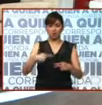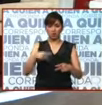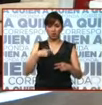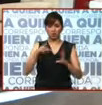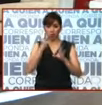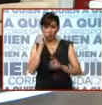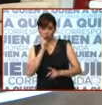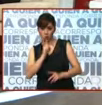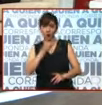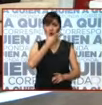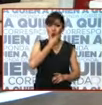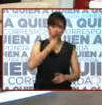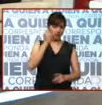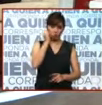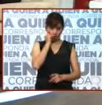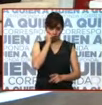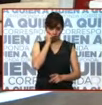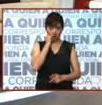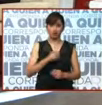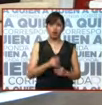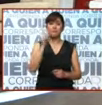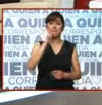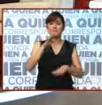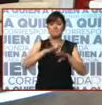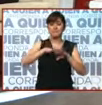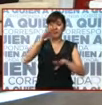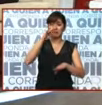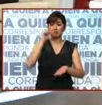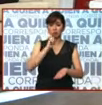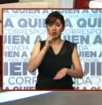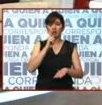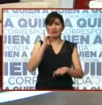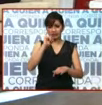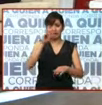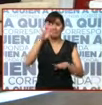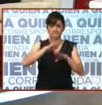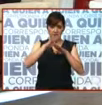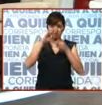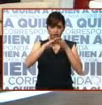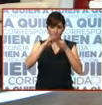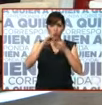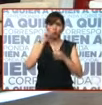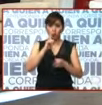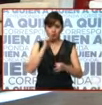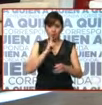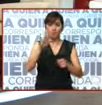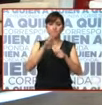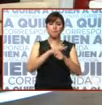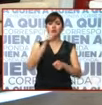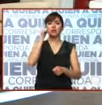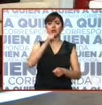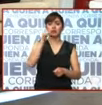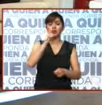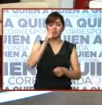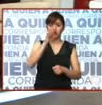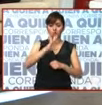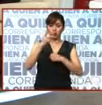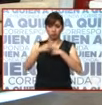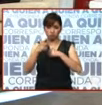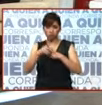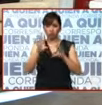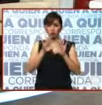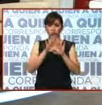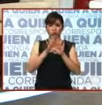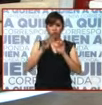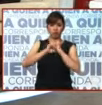porque esto es para hombres y mujeres, claro, no es privativo de la mujer. Es más frecuente en las mujeres porque las mujeres incrementamos nuestros factores de riesgo con la cuando